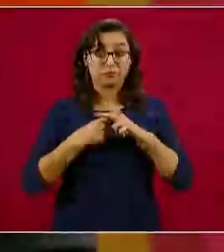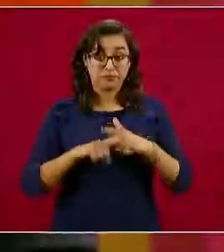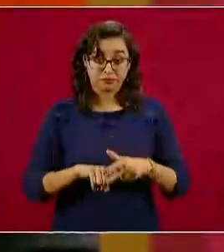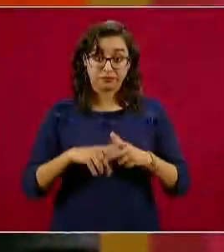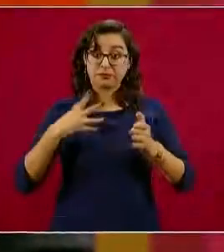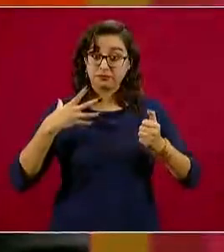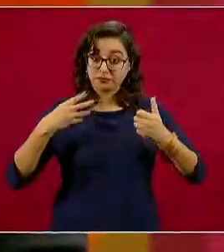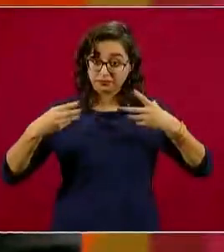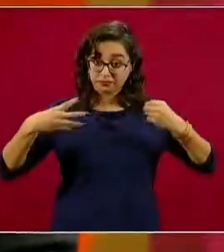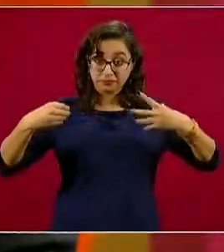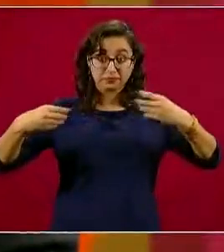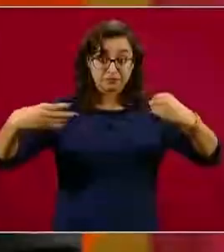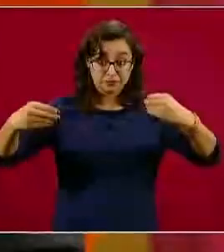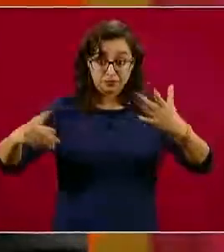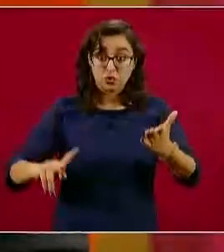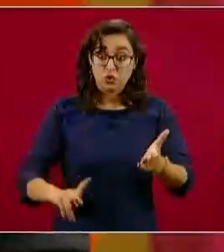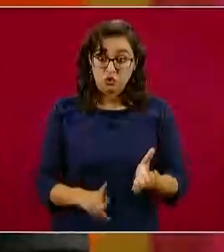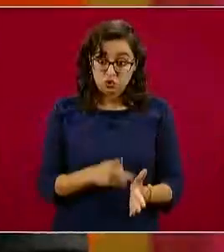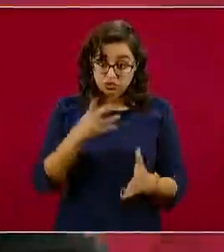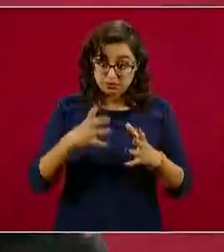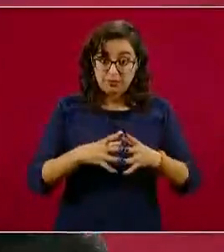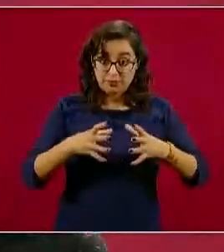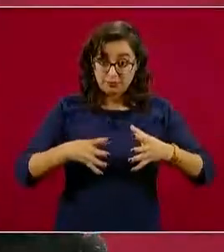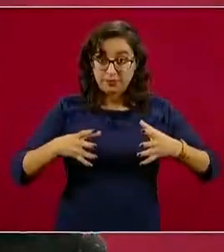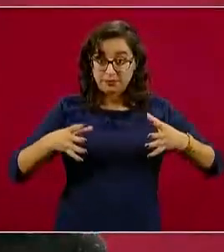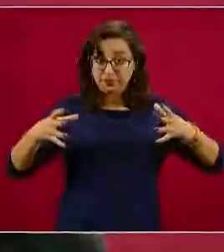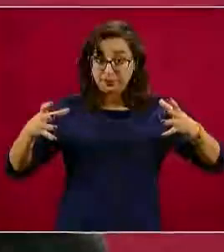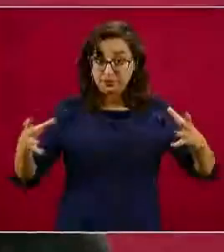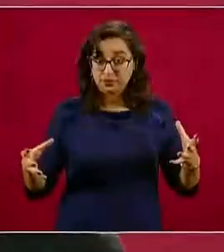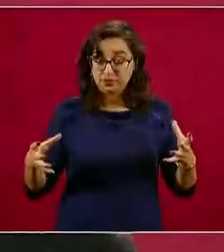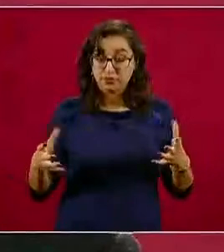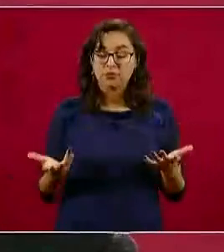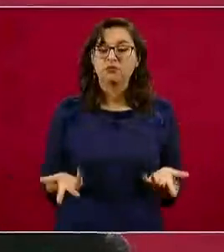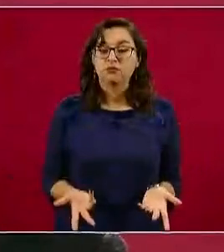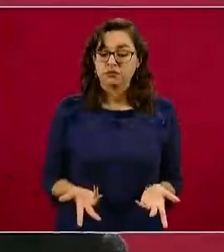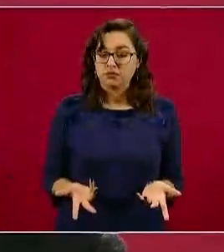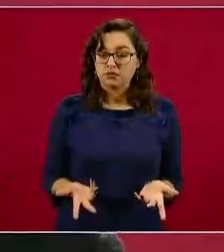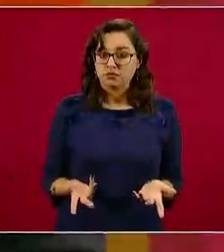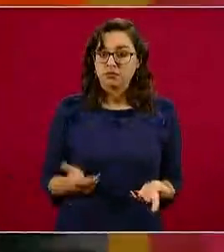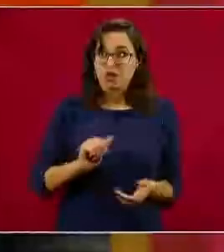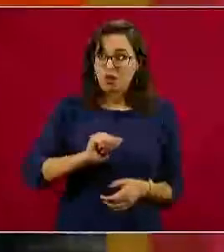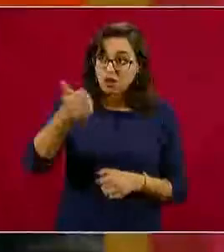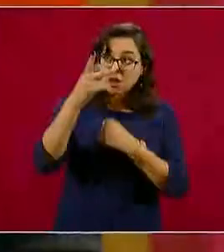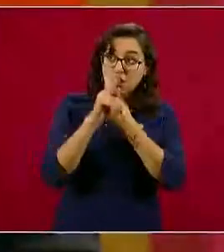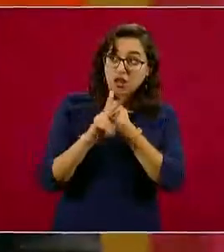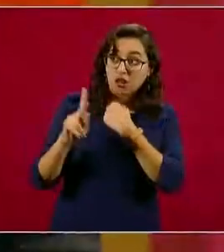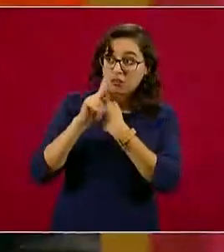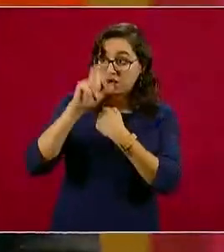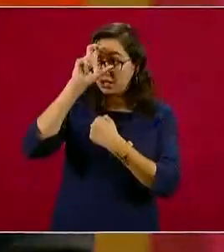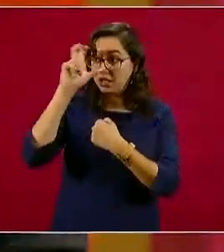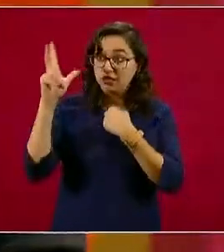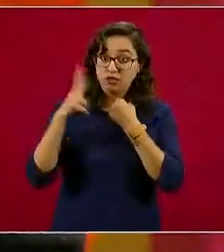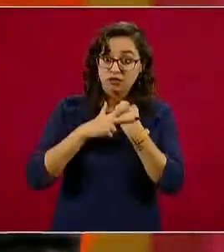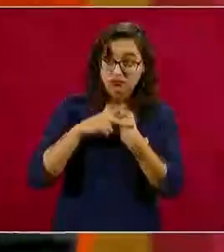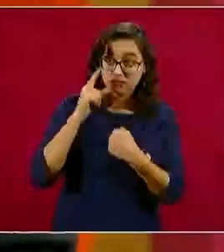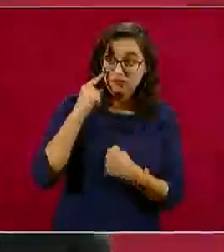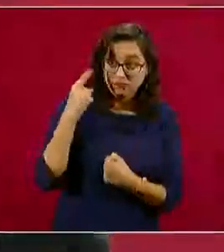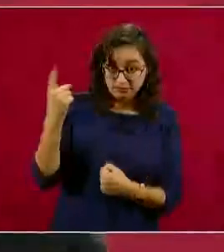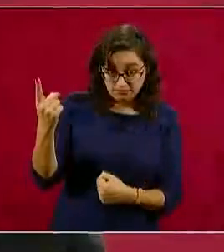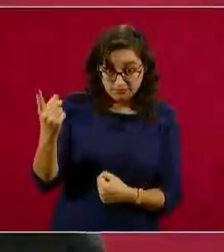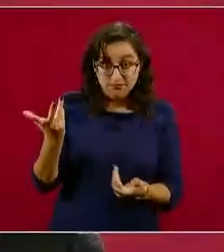una reactivación, de un cambio en la tendencia de la epidemia de COVID-19. No perdamos de vista lo que está ocurriendo en Europa,